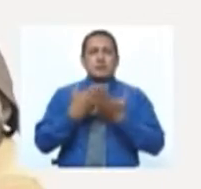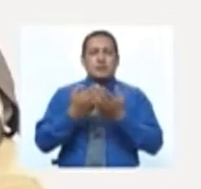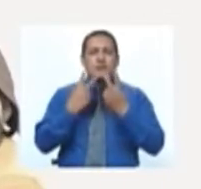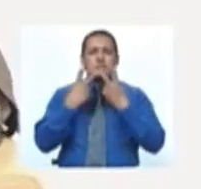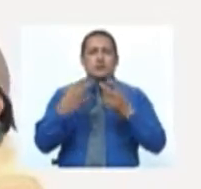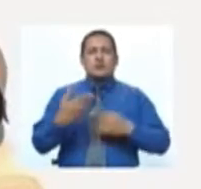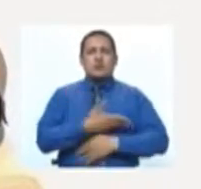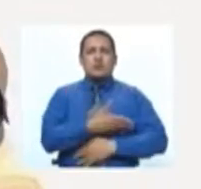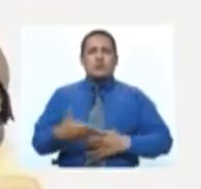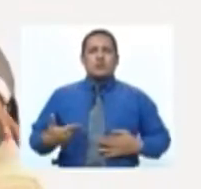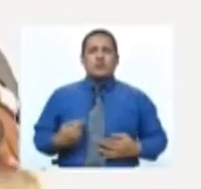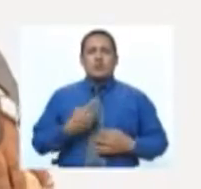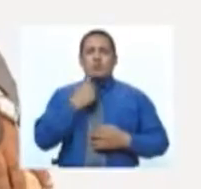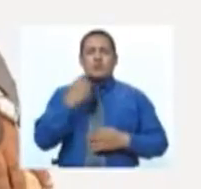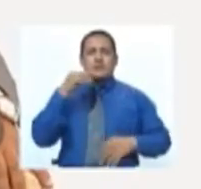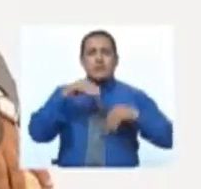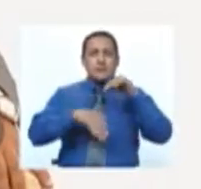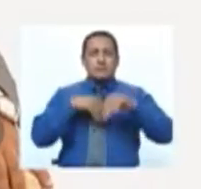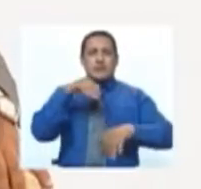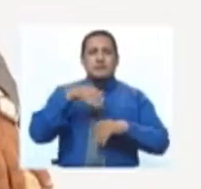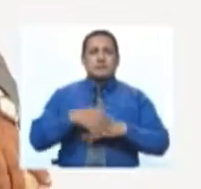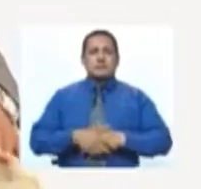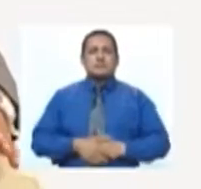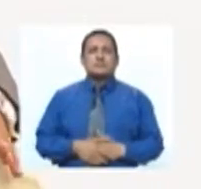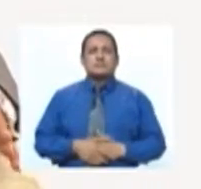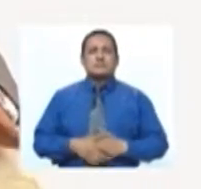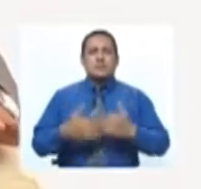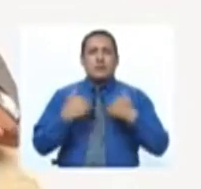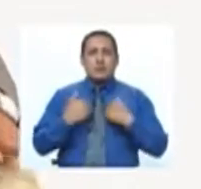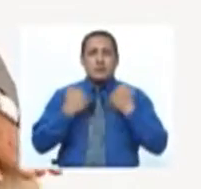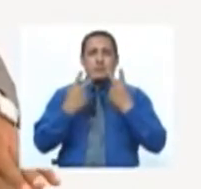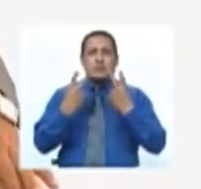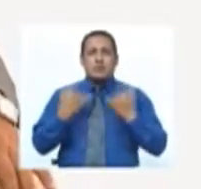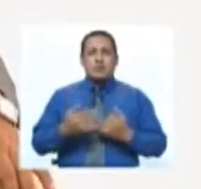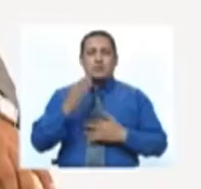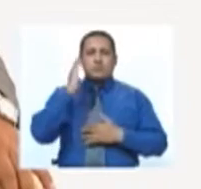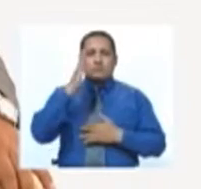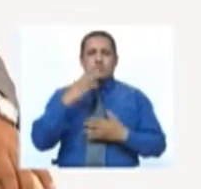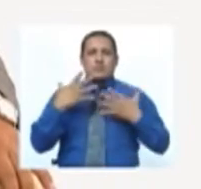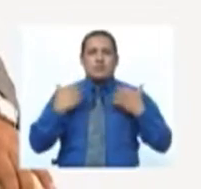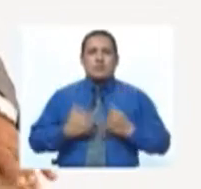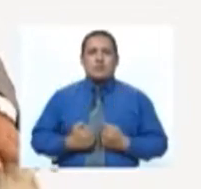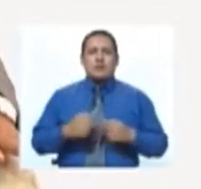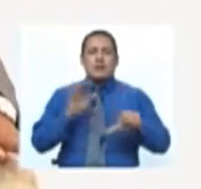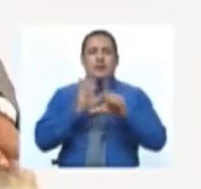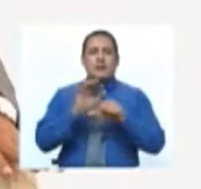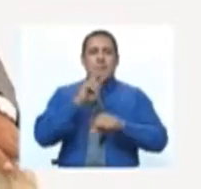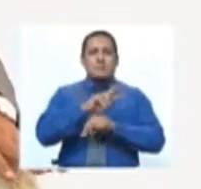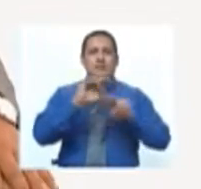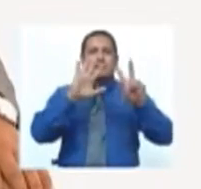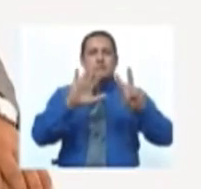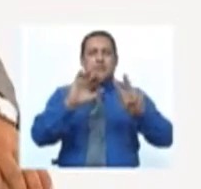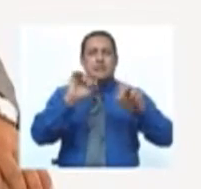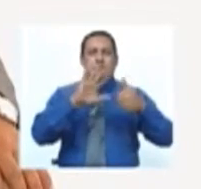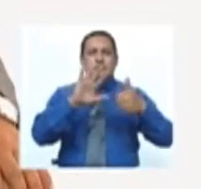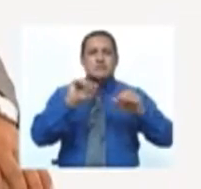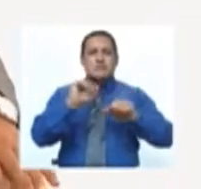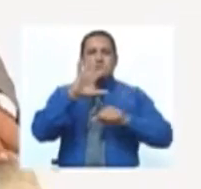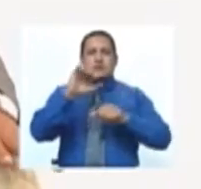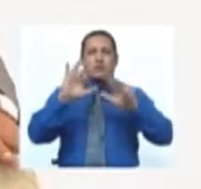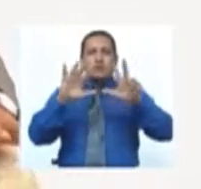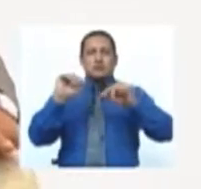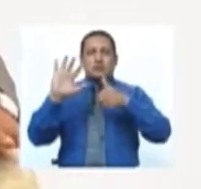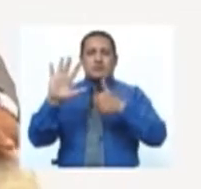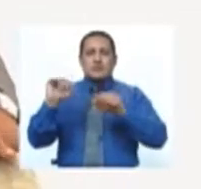elementos de los bienes estatales, como es el caso de playas, por ejemplo. Tenemos en nuestro ordenamiento jurídico la Ley 26856,